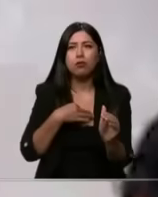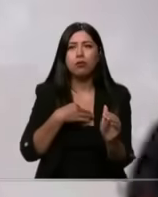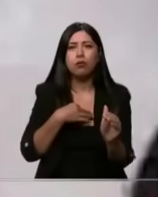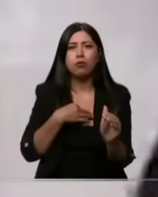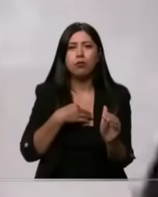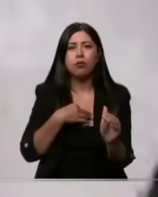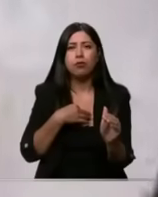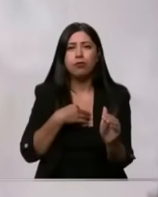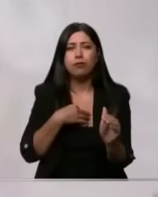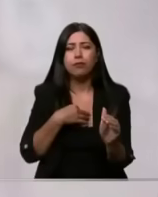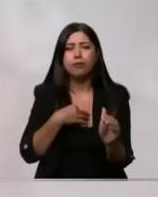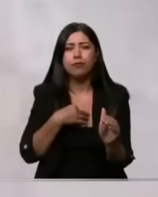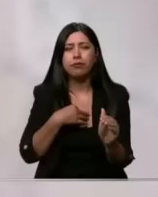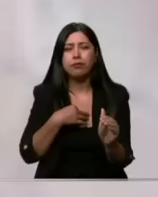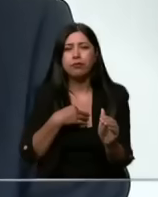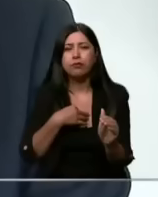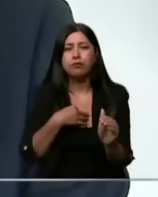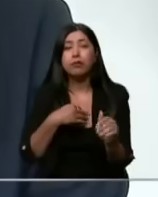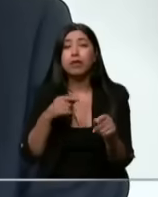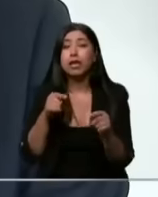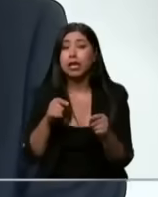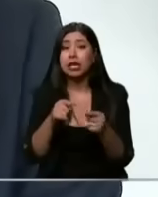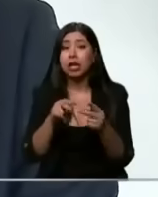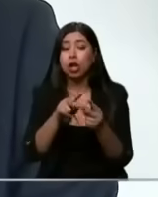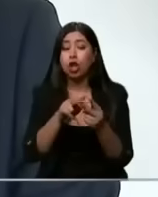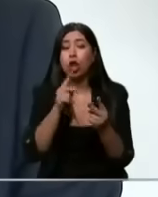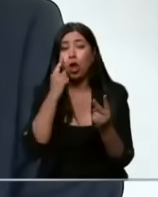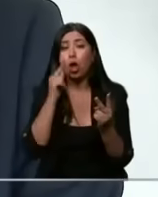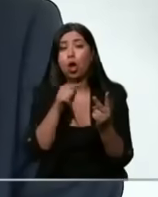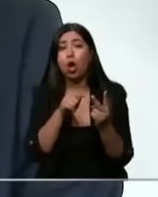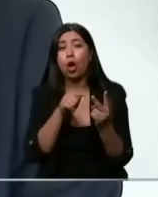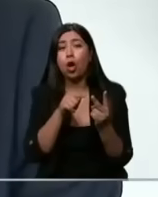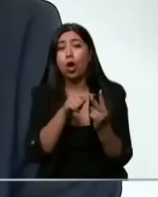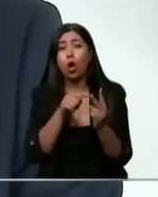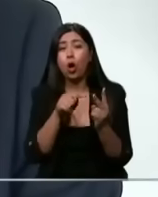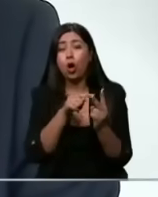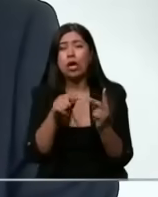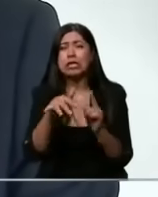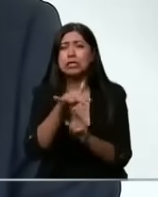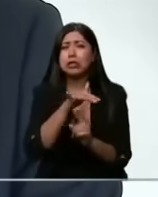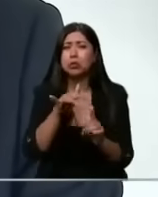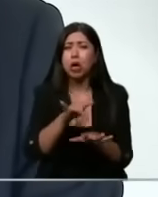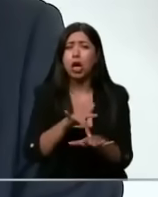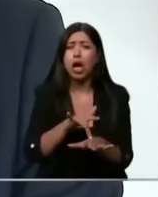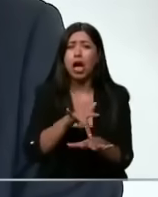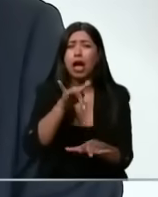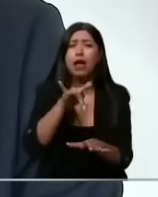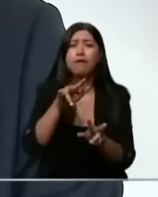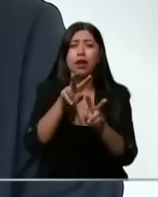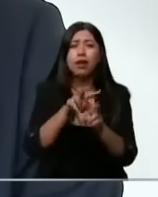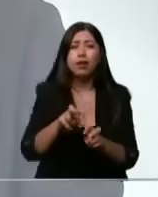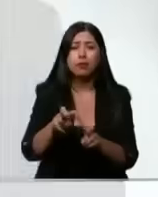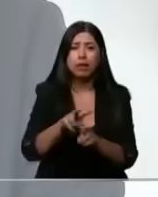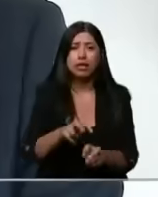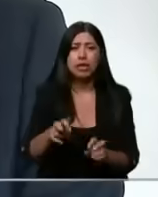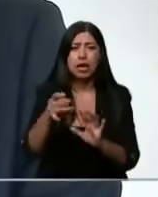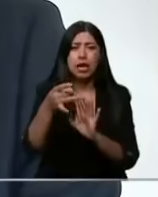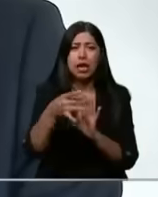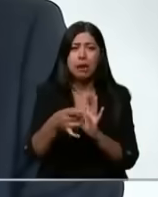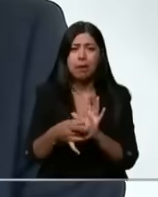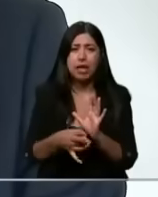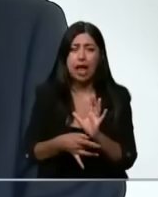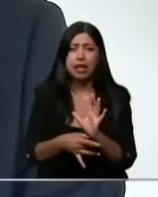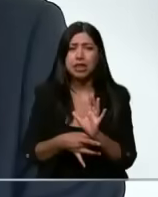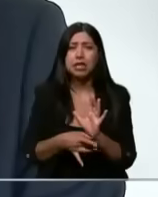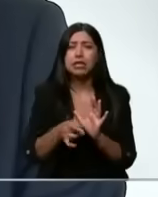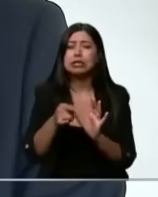nombramiento. El hecho que sus dos exdirectores estén involucrados en situaciones graves de investigaciones criminales, sin duda,